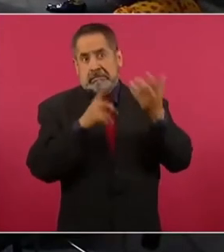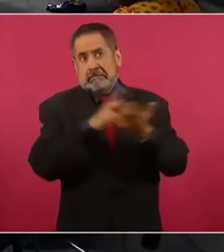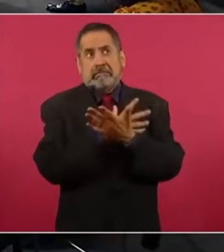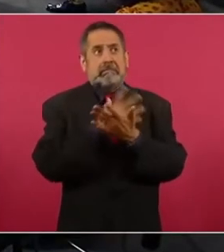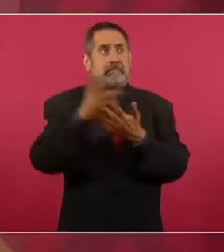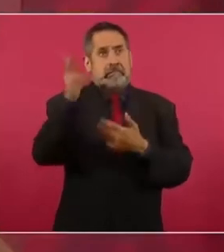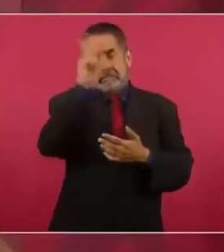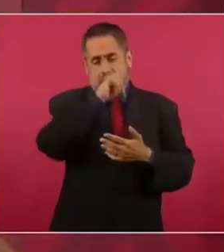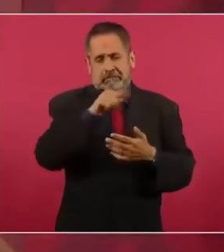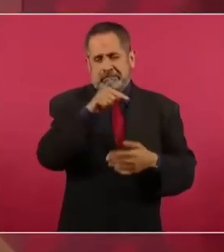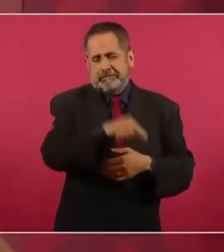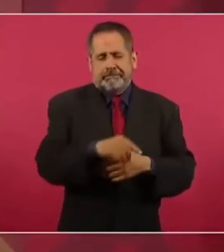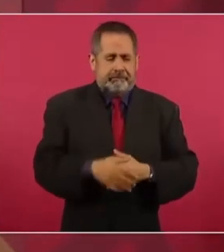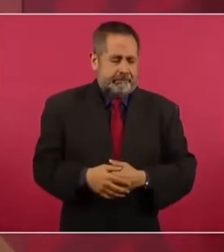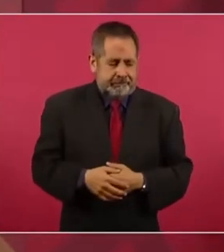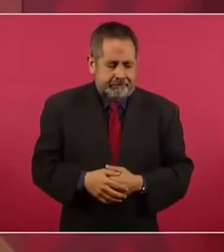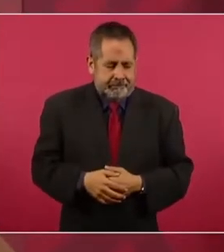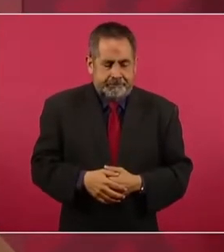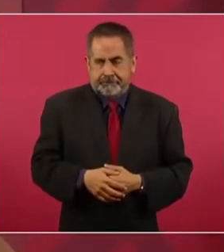principal.